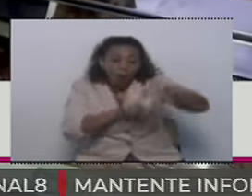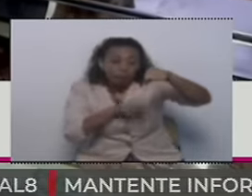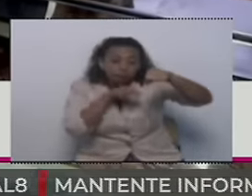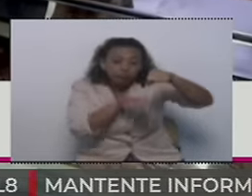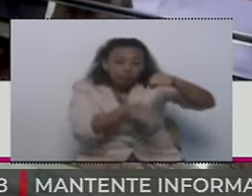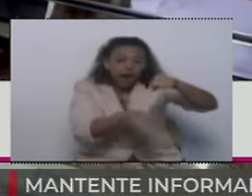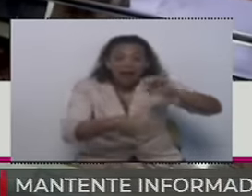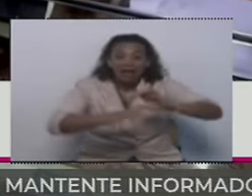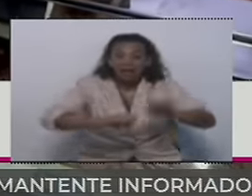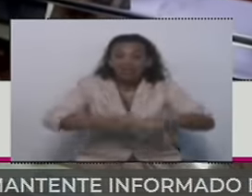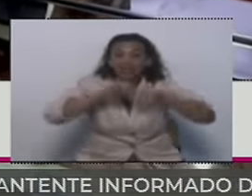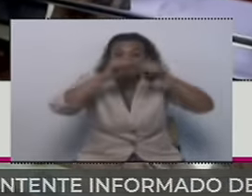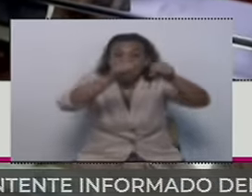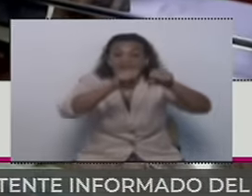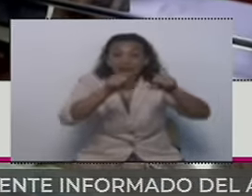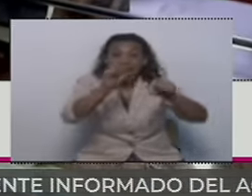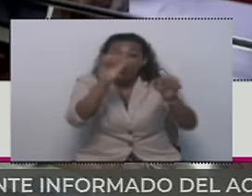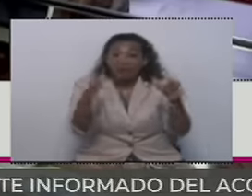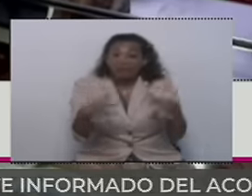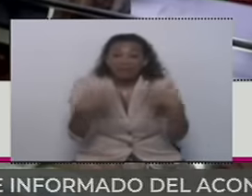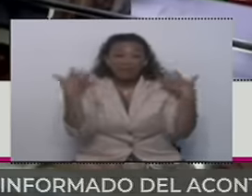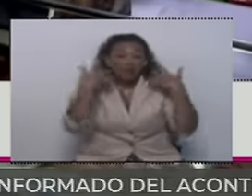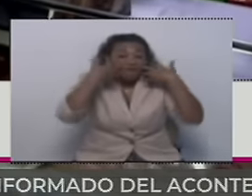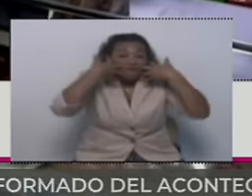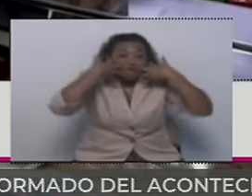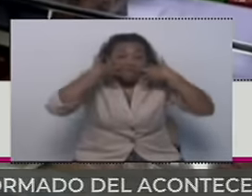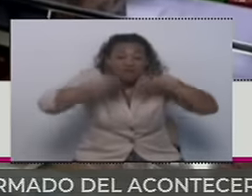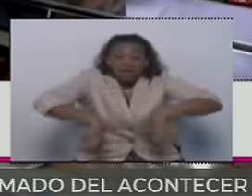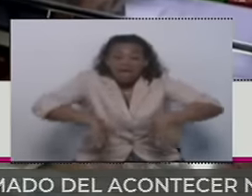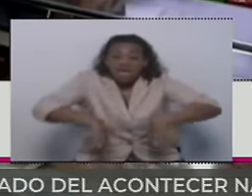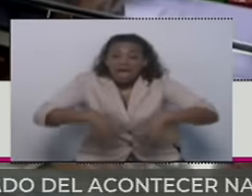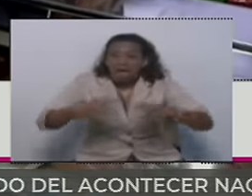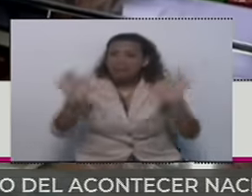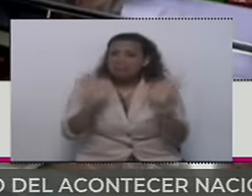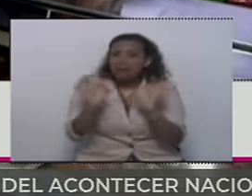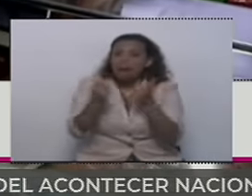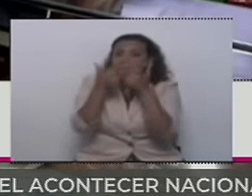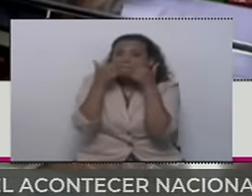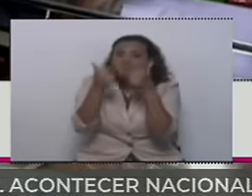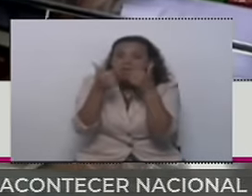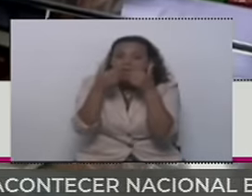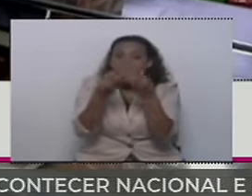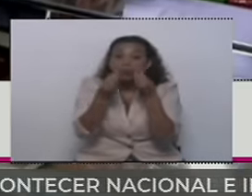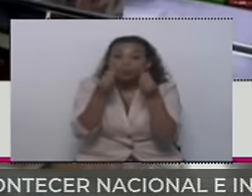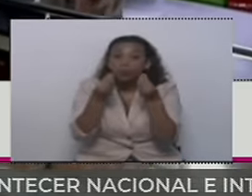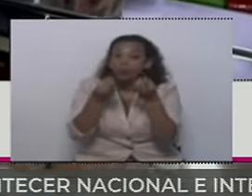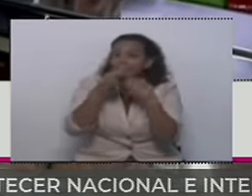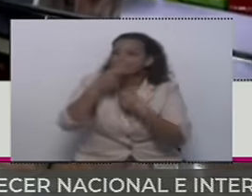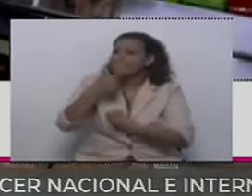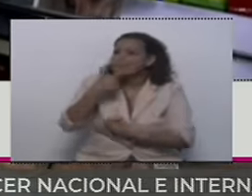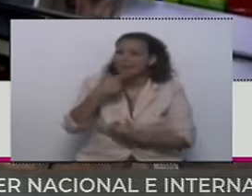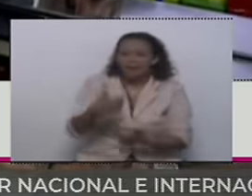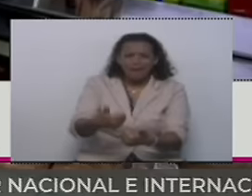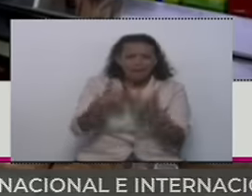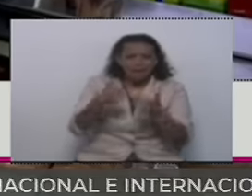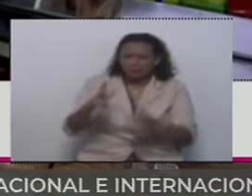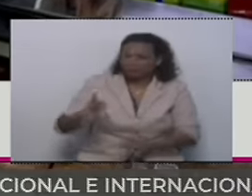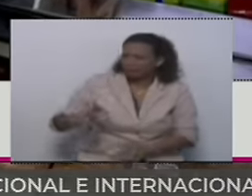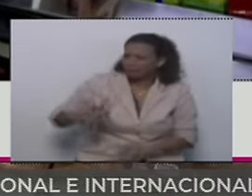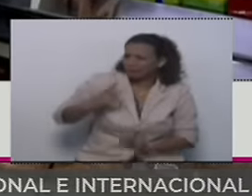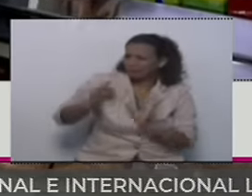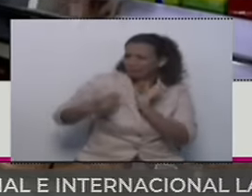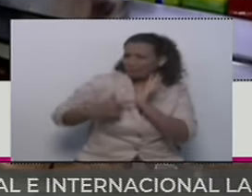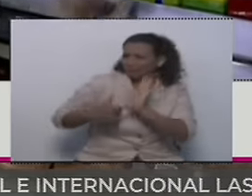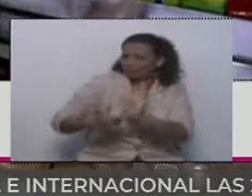estas neveras a... que se pierden de vista por la belleza, la